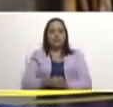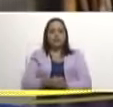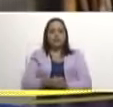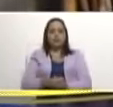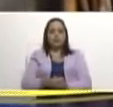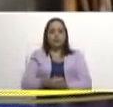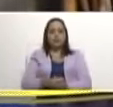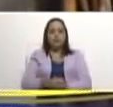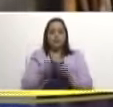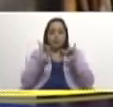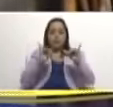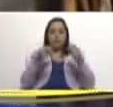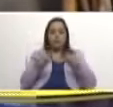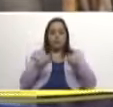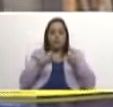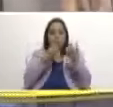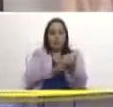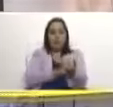Así vivió el hermano.